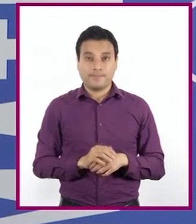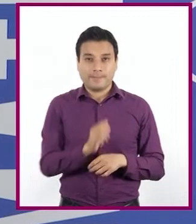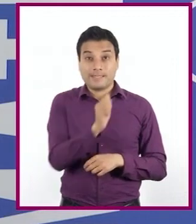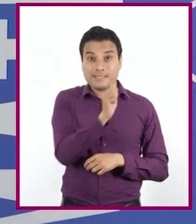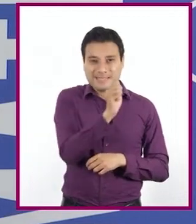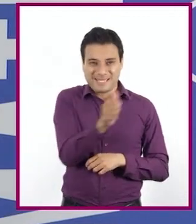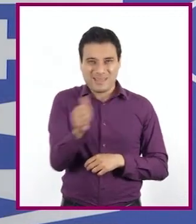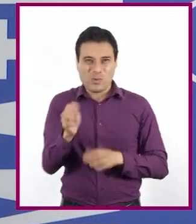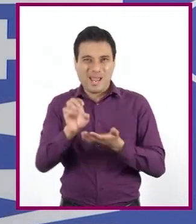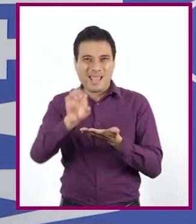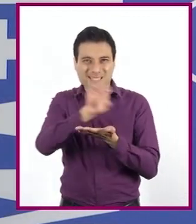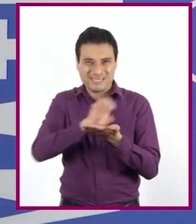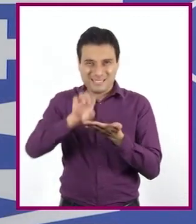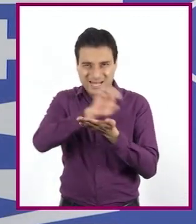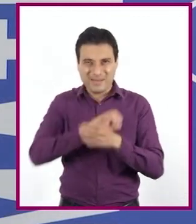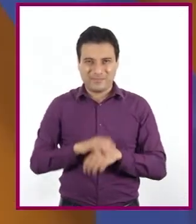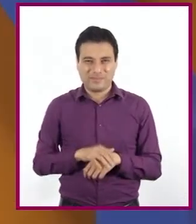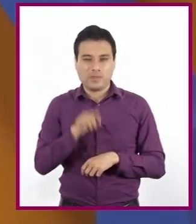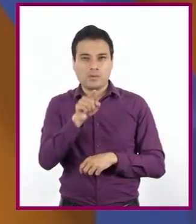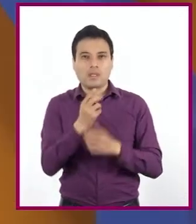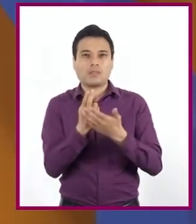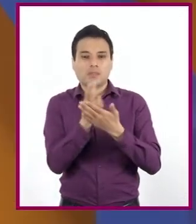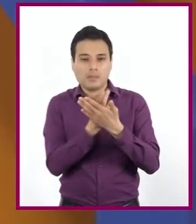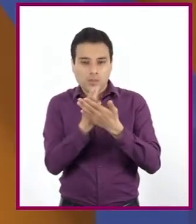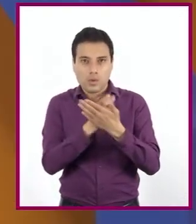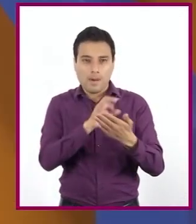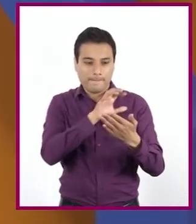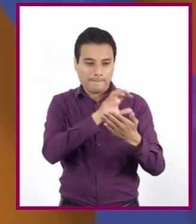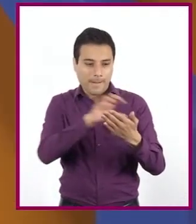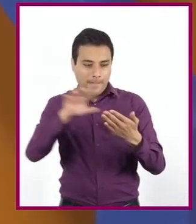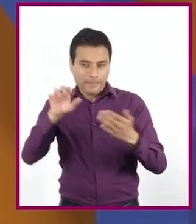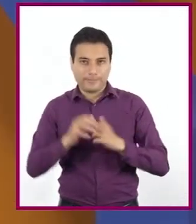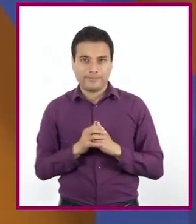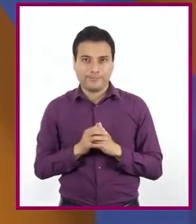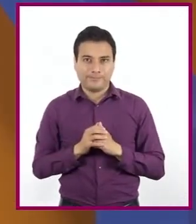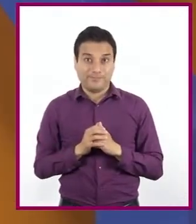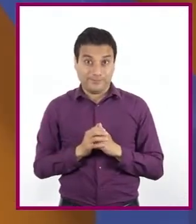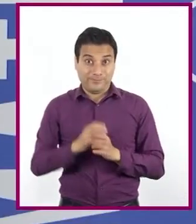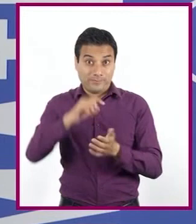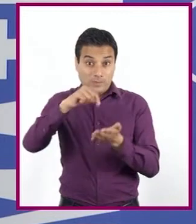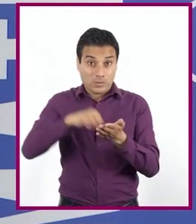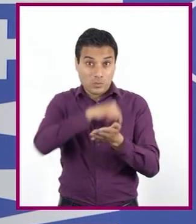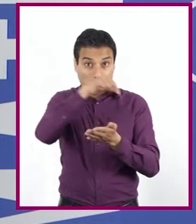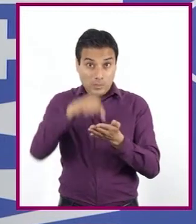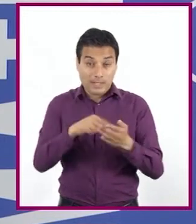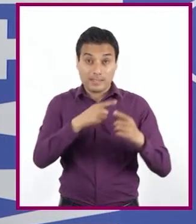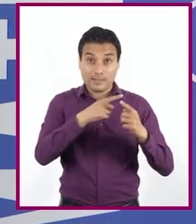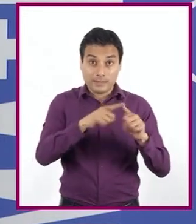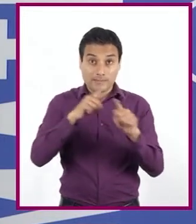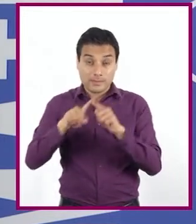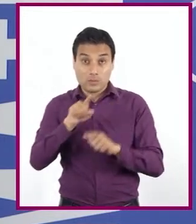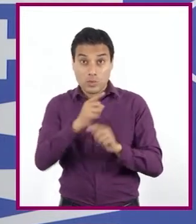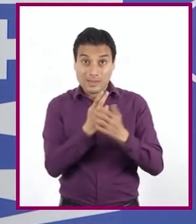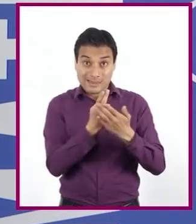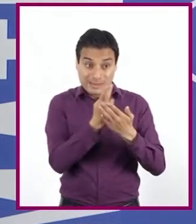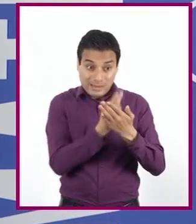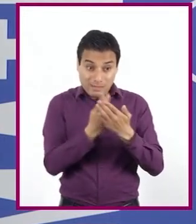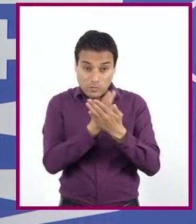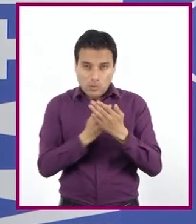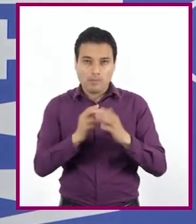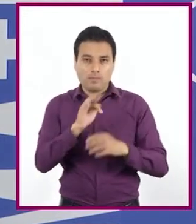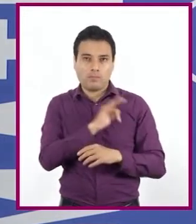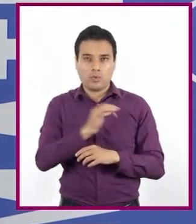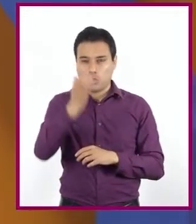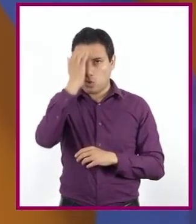la obra en la secuencia que se requiera. Hacer un dibujo de cada espacio distinto nos puede ir revelando los